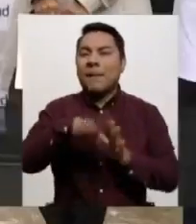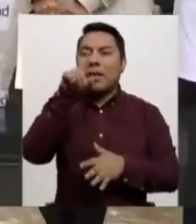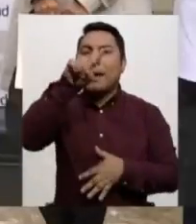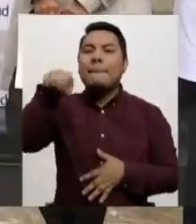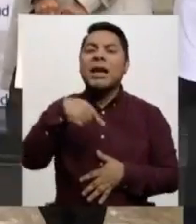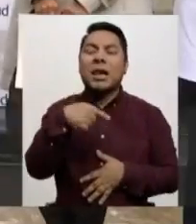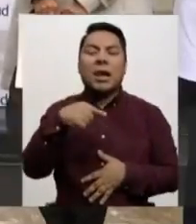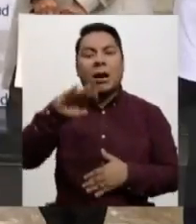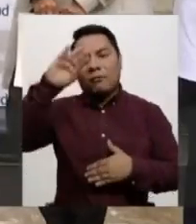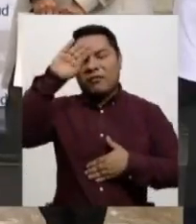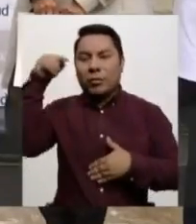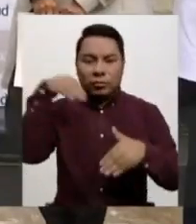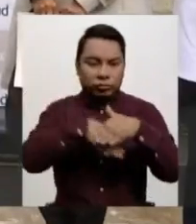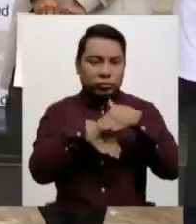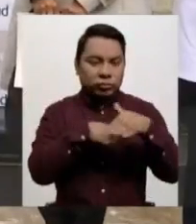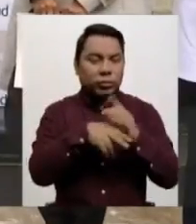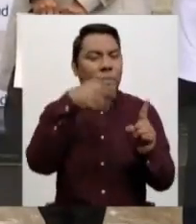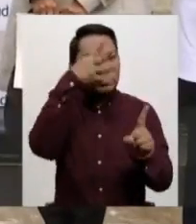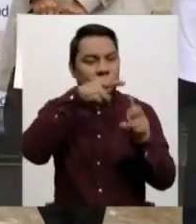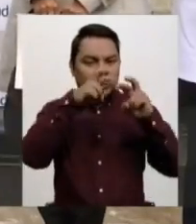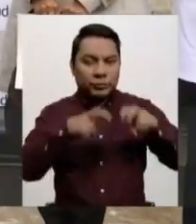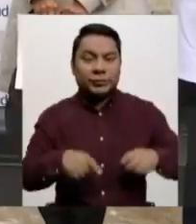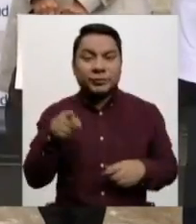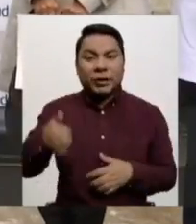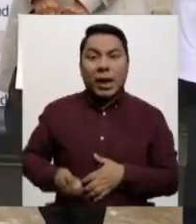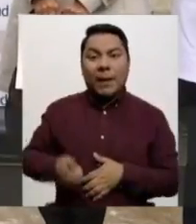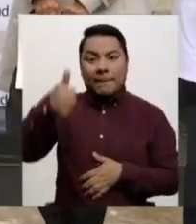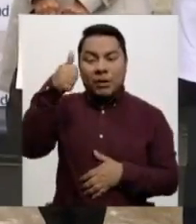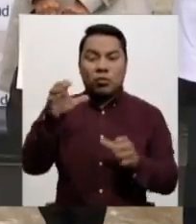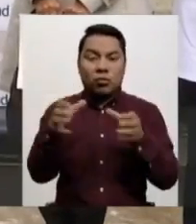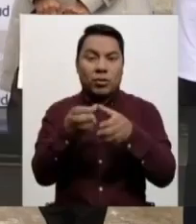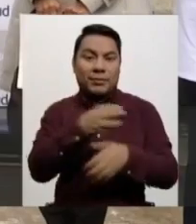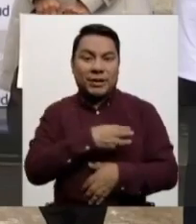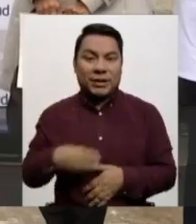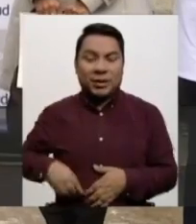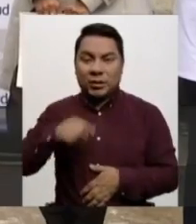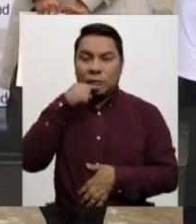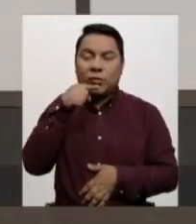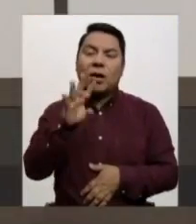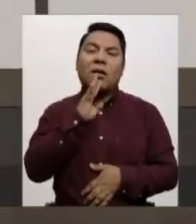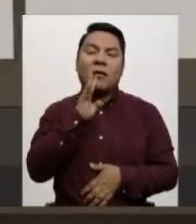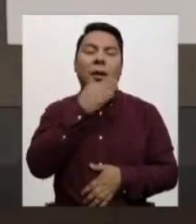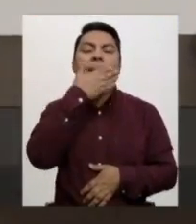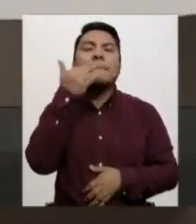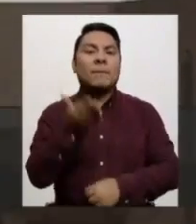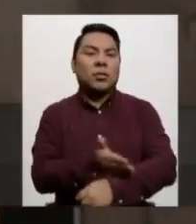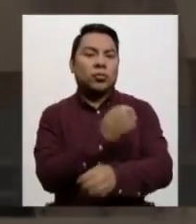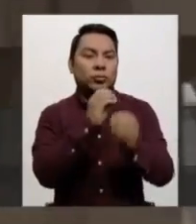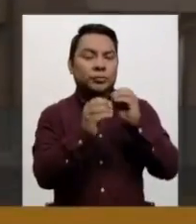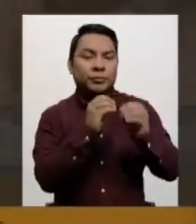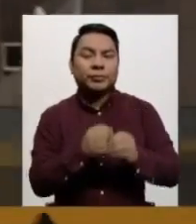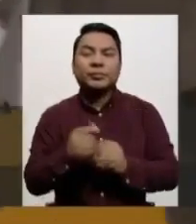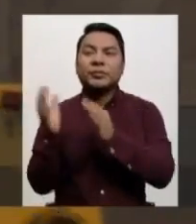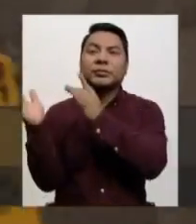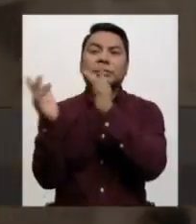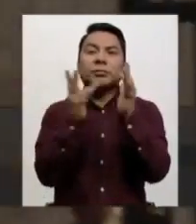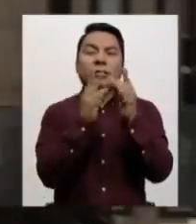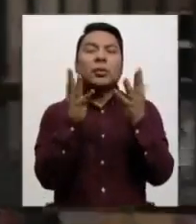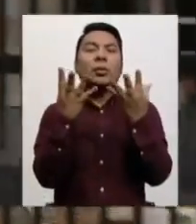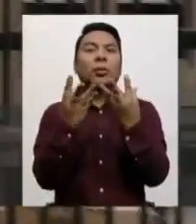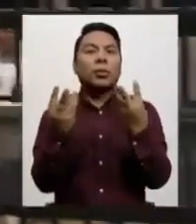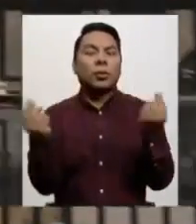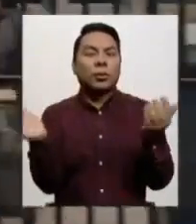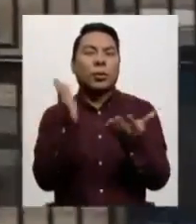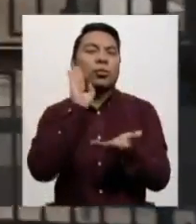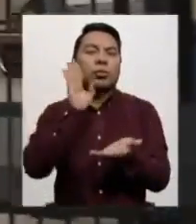en la ceremonia de apertura la presidenta del consejo de ministros anunció algunas mejoras áreas descontaminadas y repotenciamiento